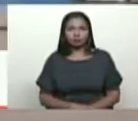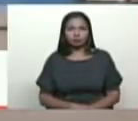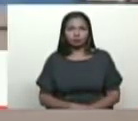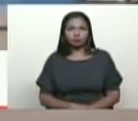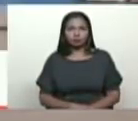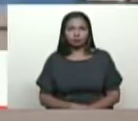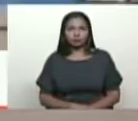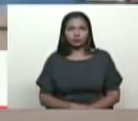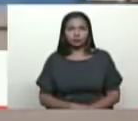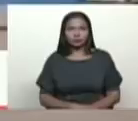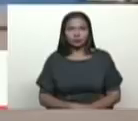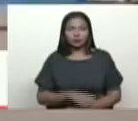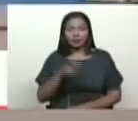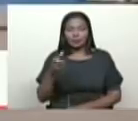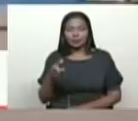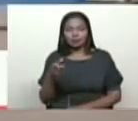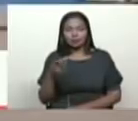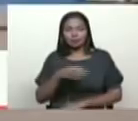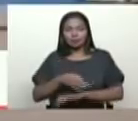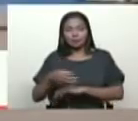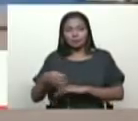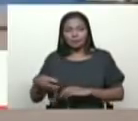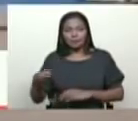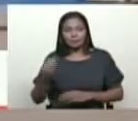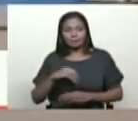en una sociedad, en una región.